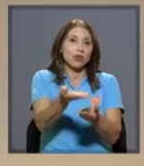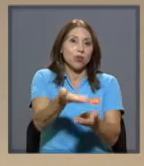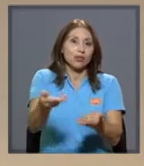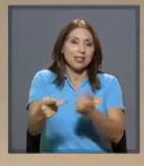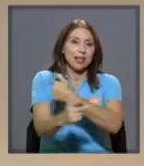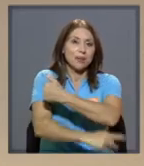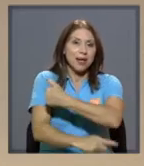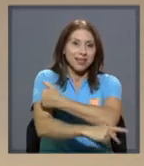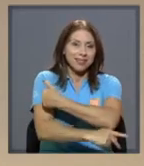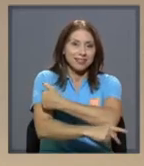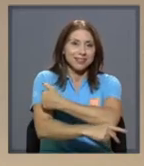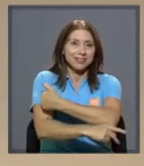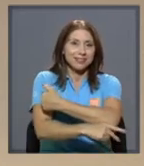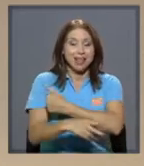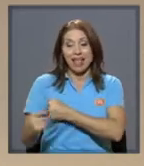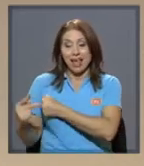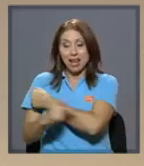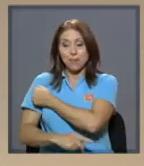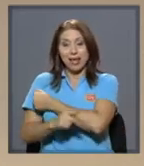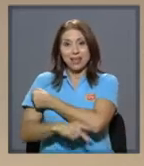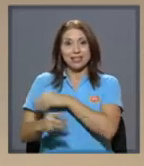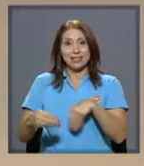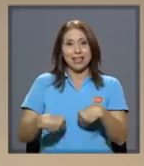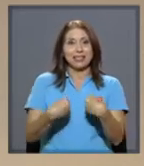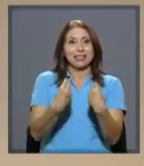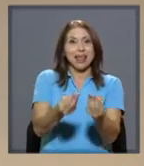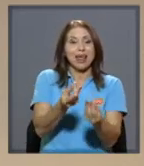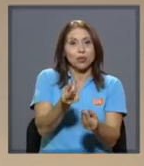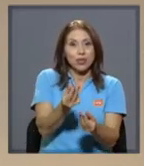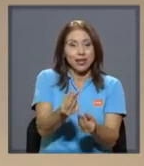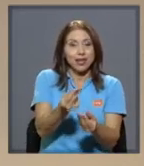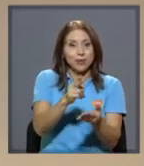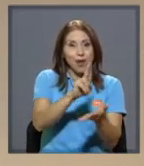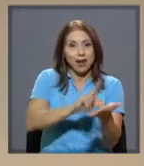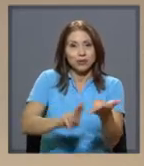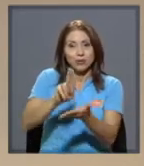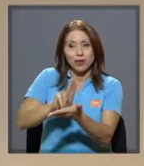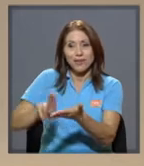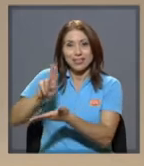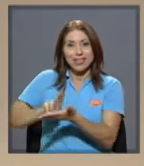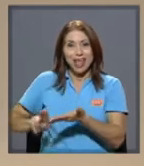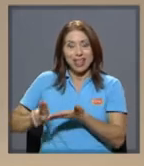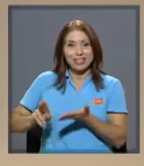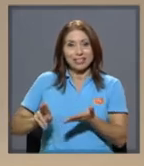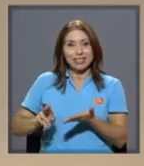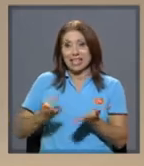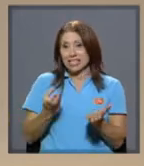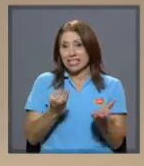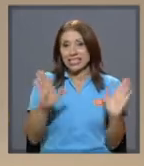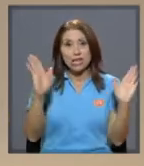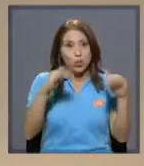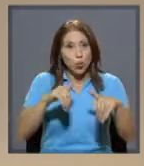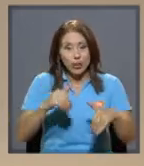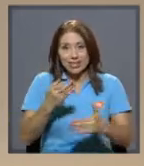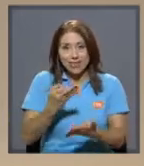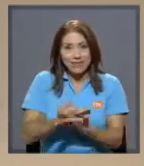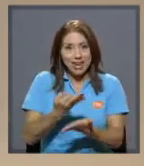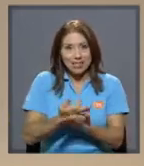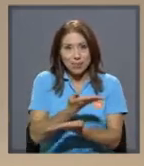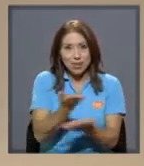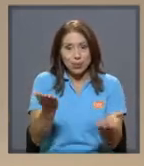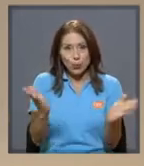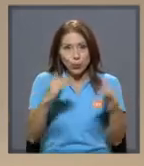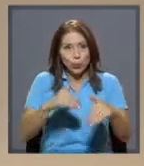cosas a las universidades, sin ellas, sin ese financiamiento no existirían,